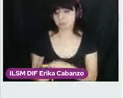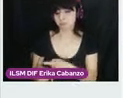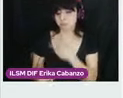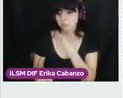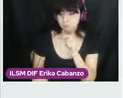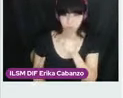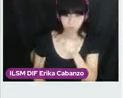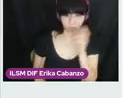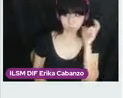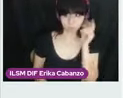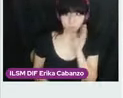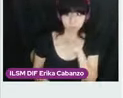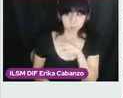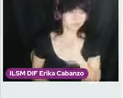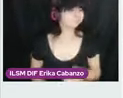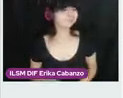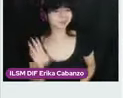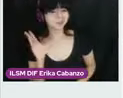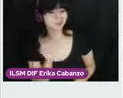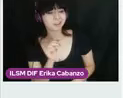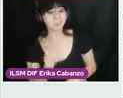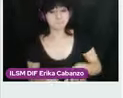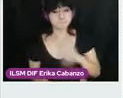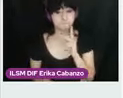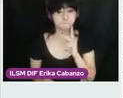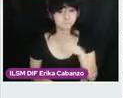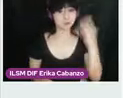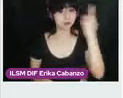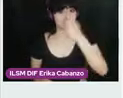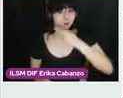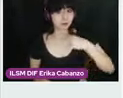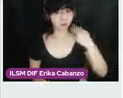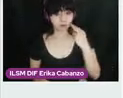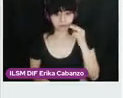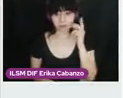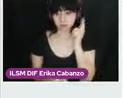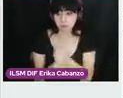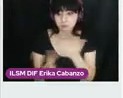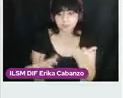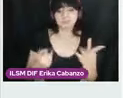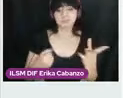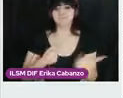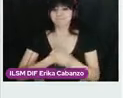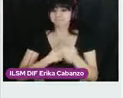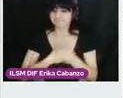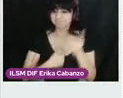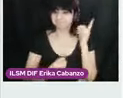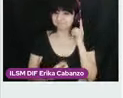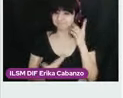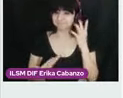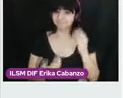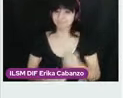hace un estudio de audición, podemos ver el daño sobre el órgano